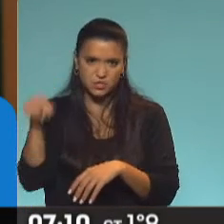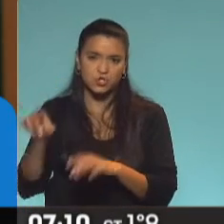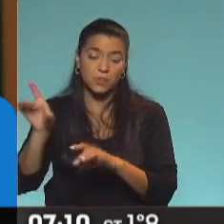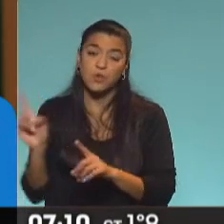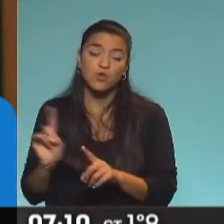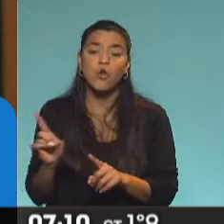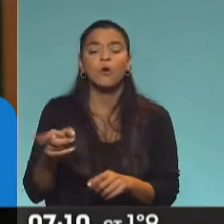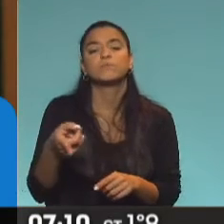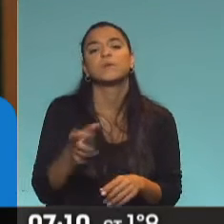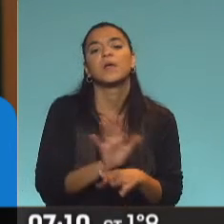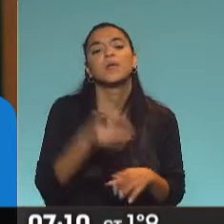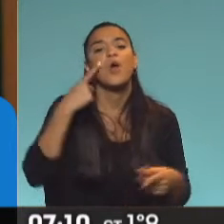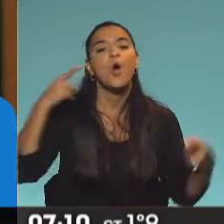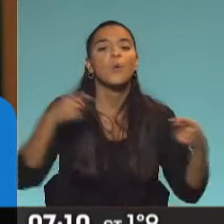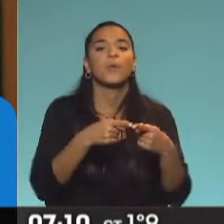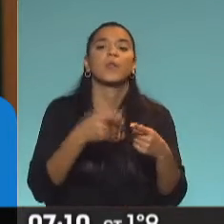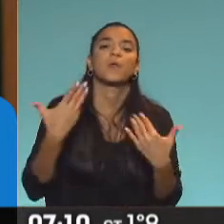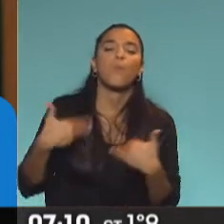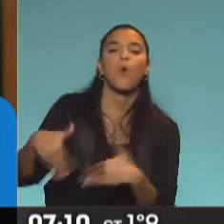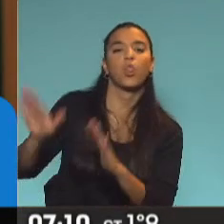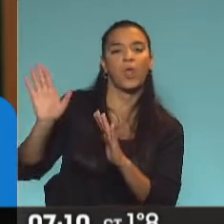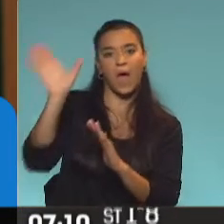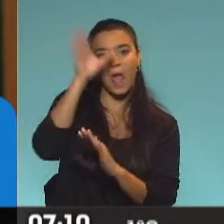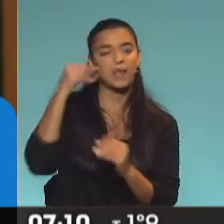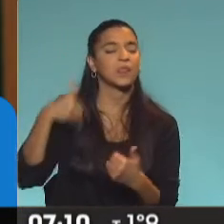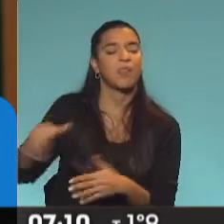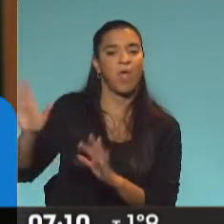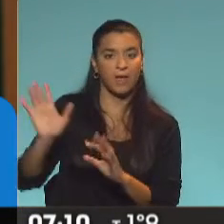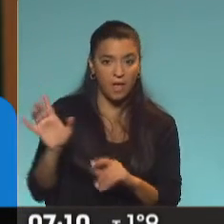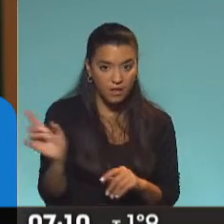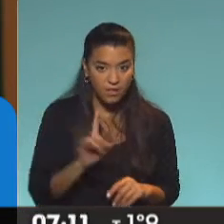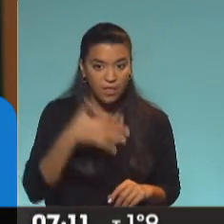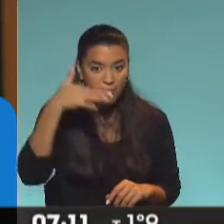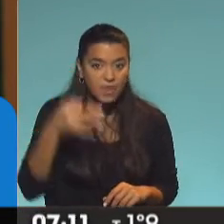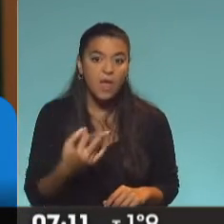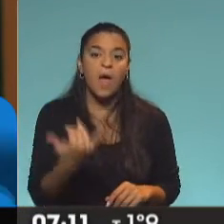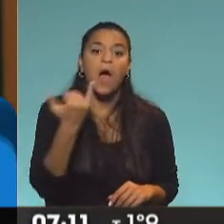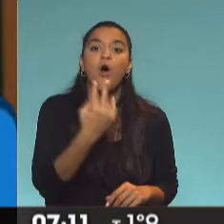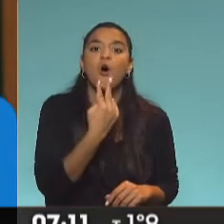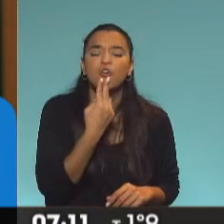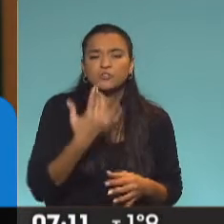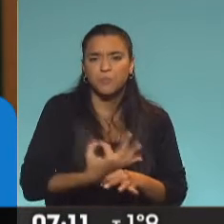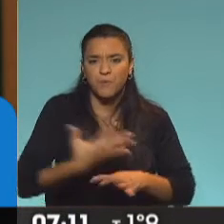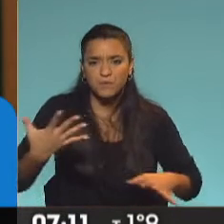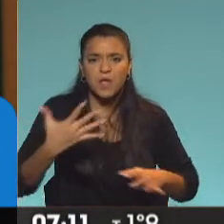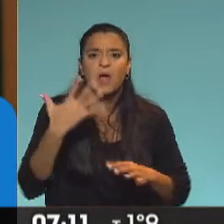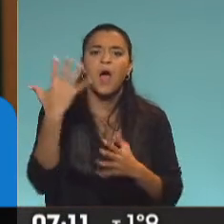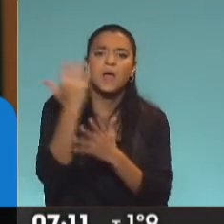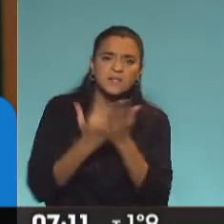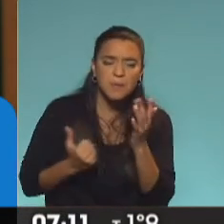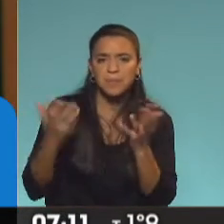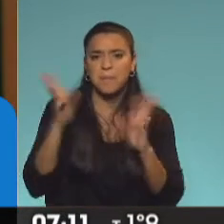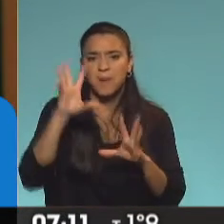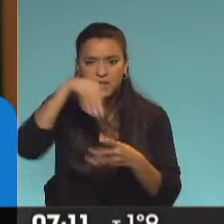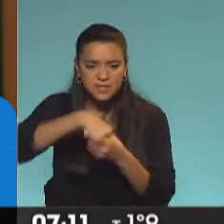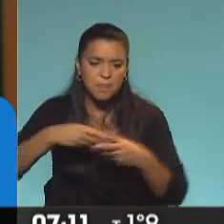como único objetivo la impunidad. Realmente pensar que hay 11 expertos que aceptan participar de